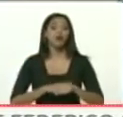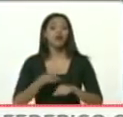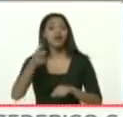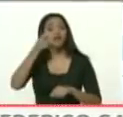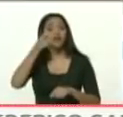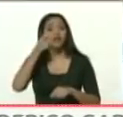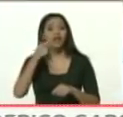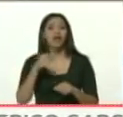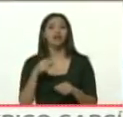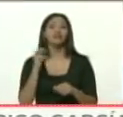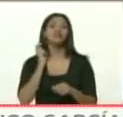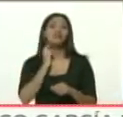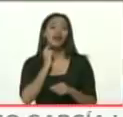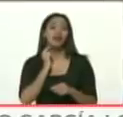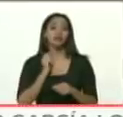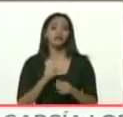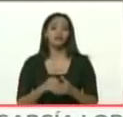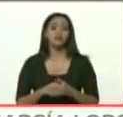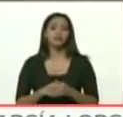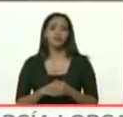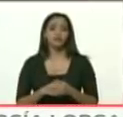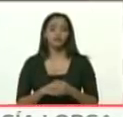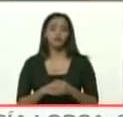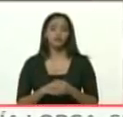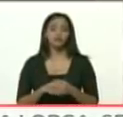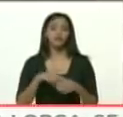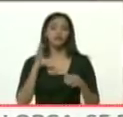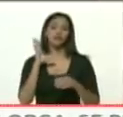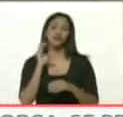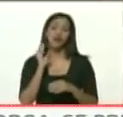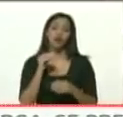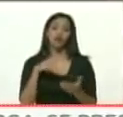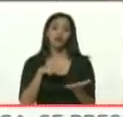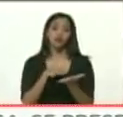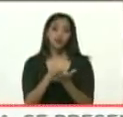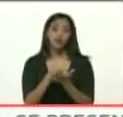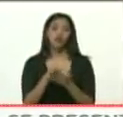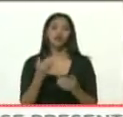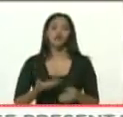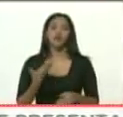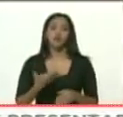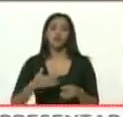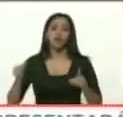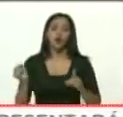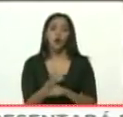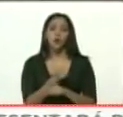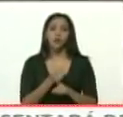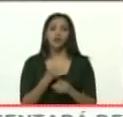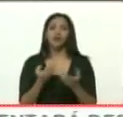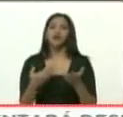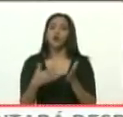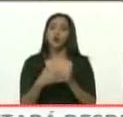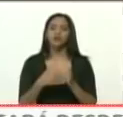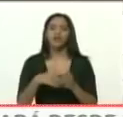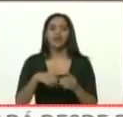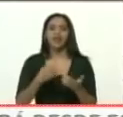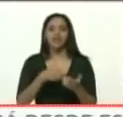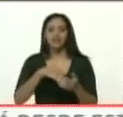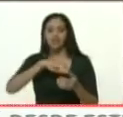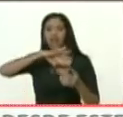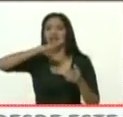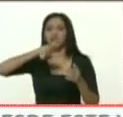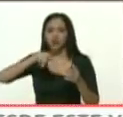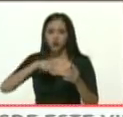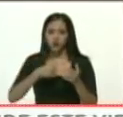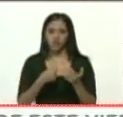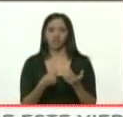de la República, Tarek William Saab, se refirió a importantes golpes que se han dado contra las mafias que sustraen, se roban el